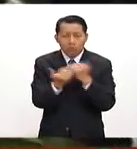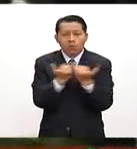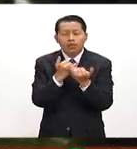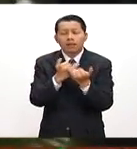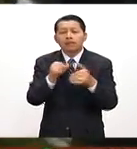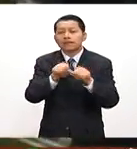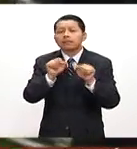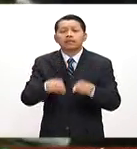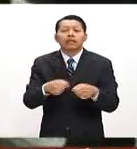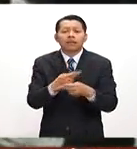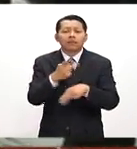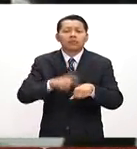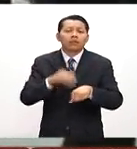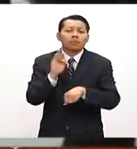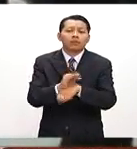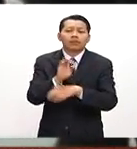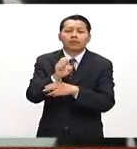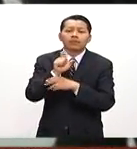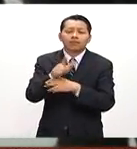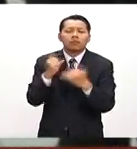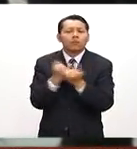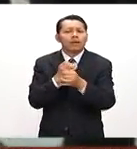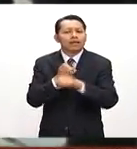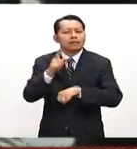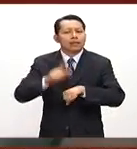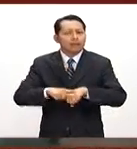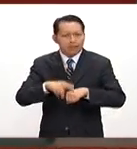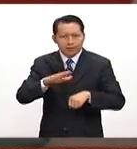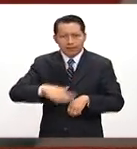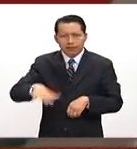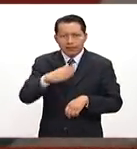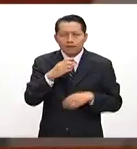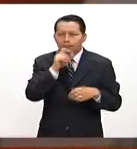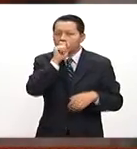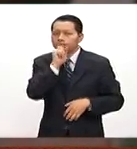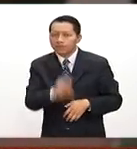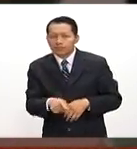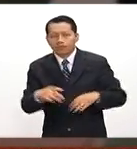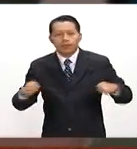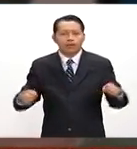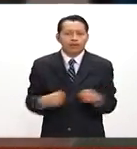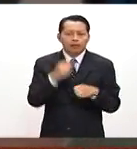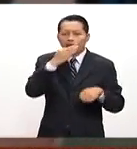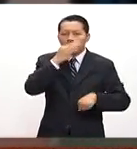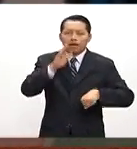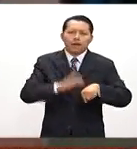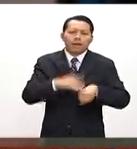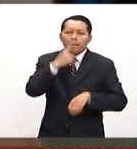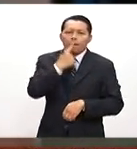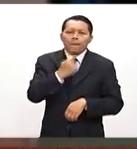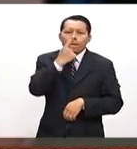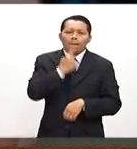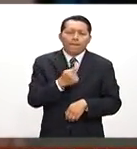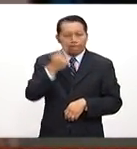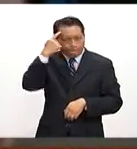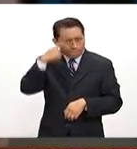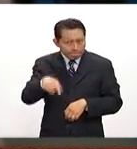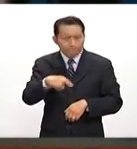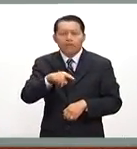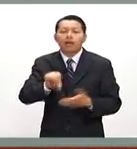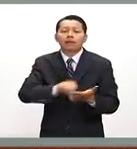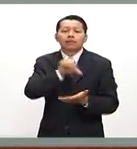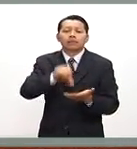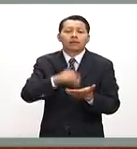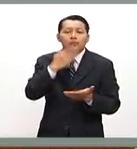Protección Civil y Estatal de Protección Civil dispusieron la emisión de alerta roja para 19 municipios del centro de Sonora y